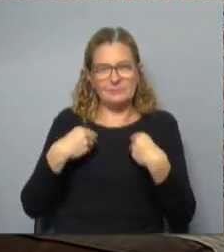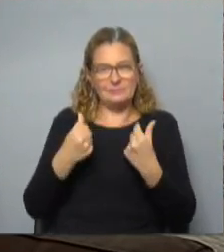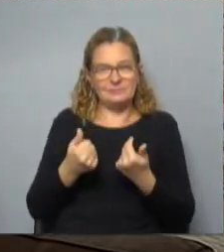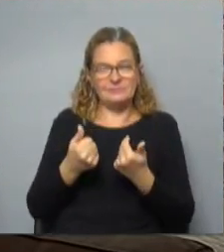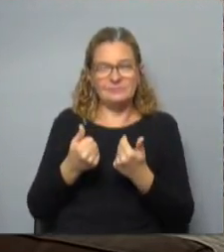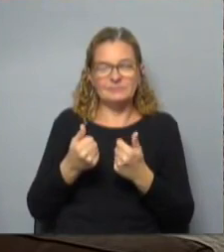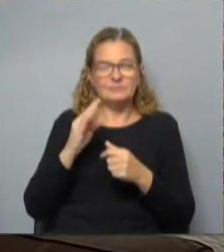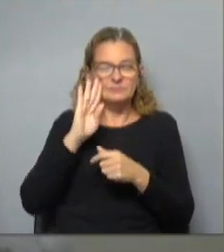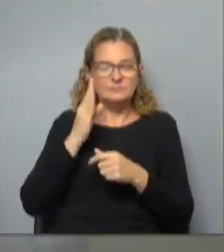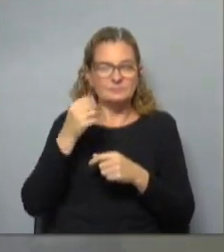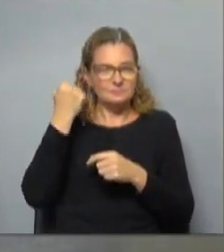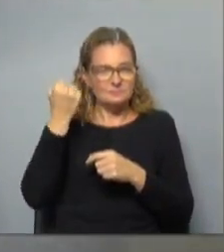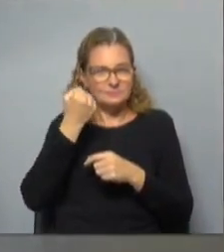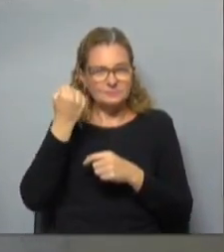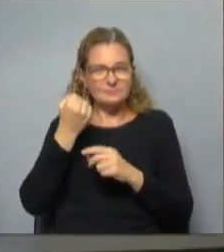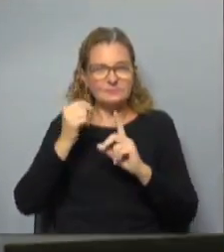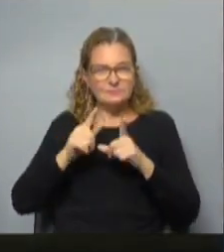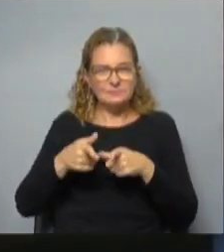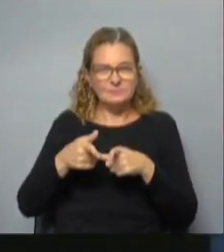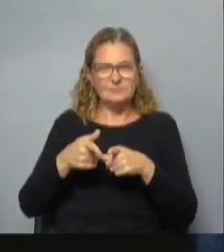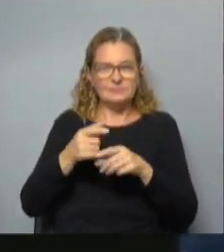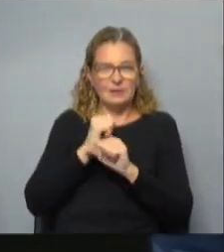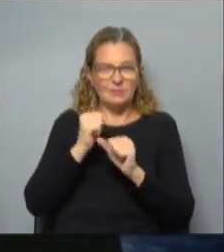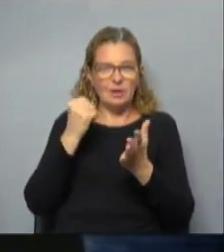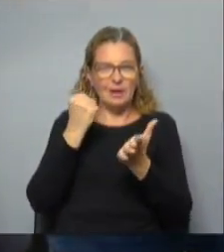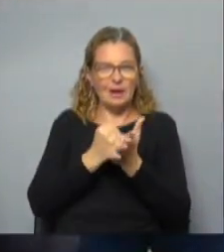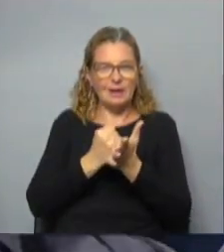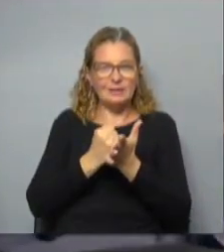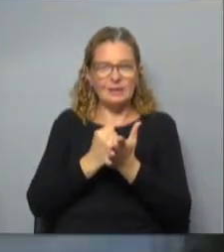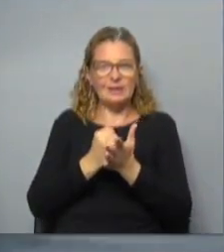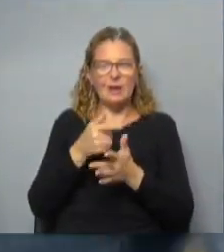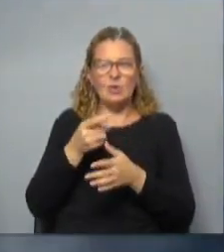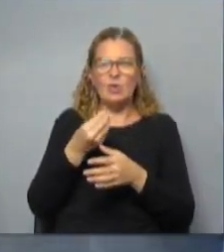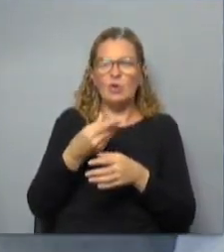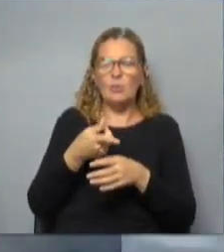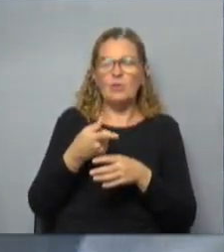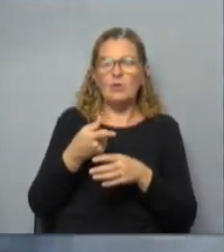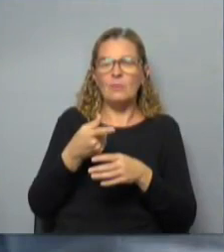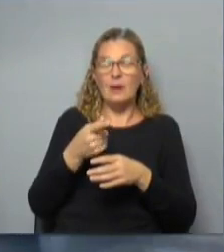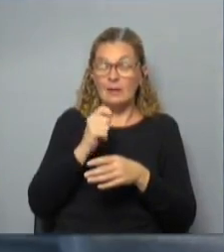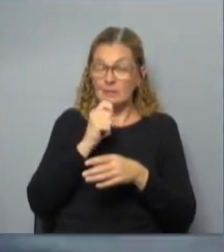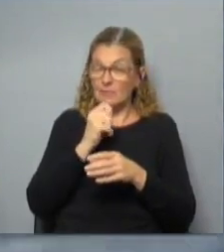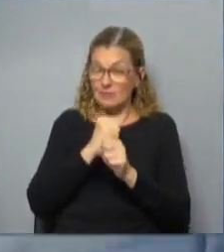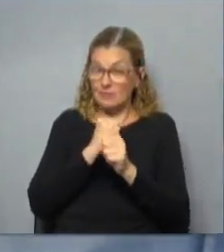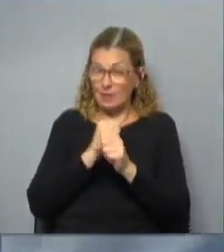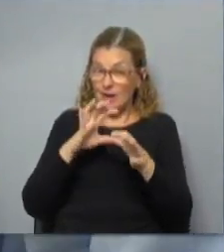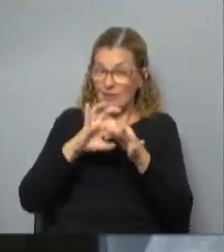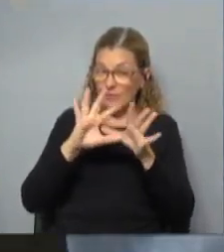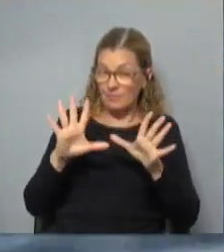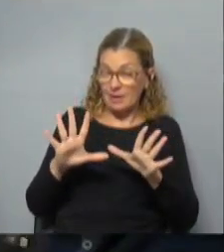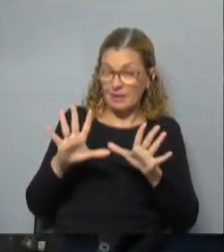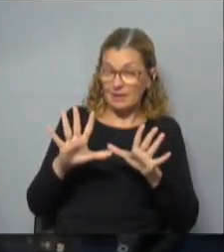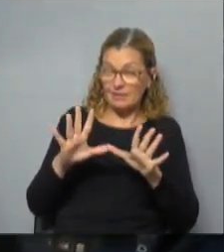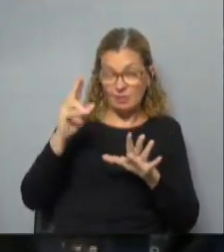este nos parece importante que bueno que se puedan garantizar las condiciones para ejercer el periodismo libremente para ejercer la